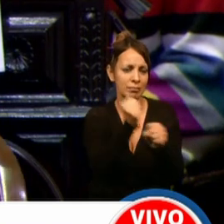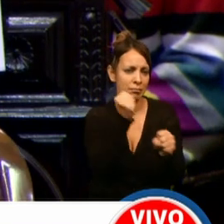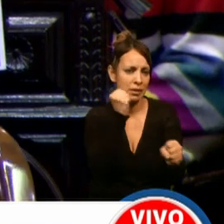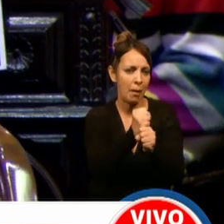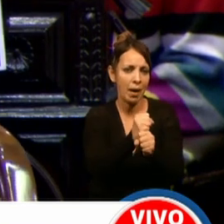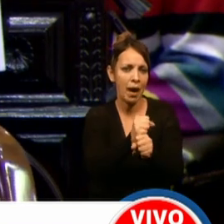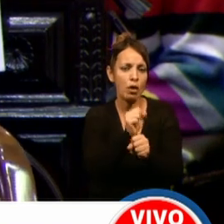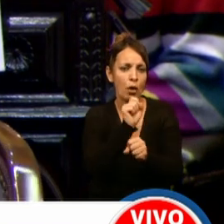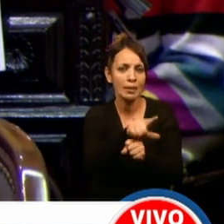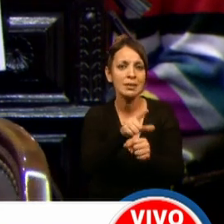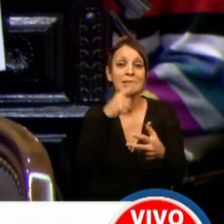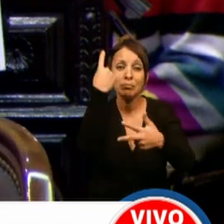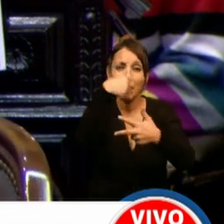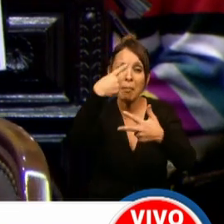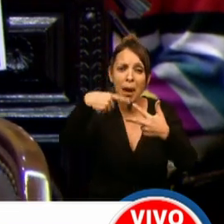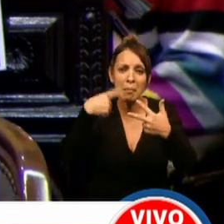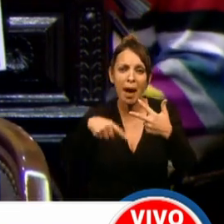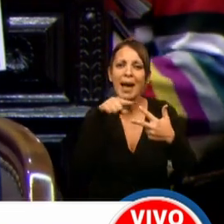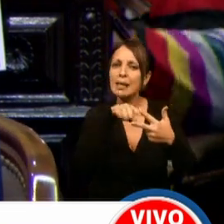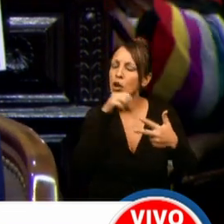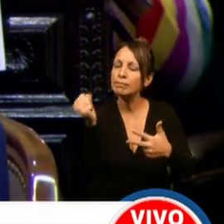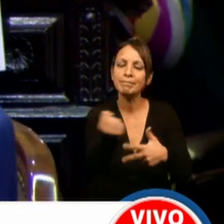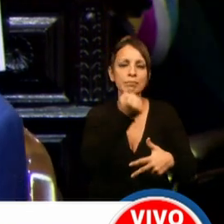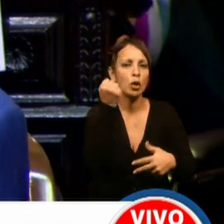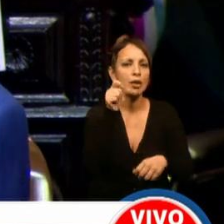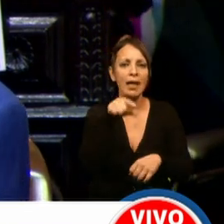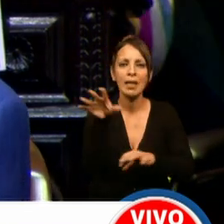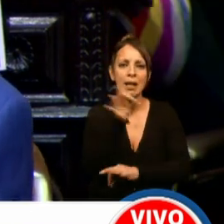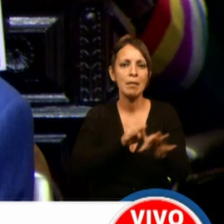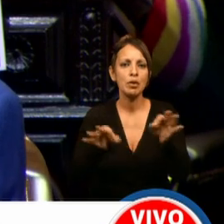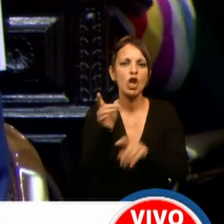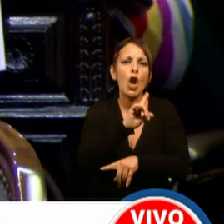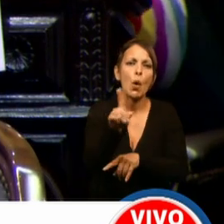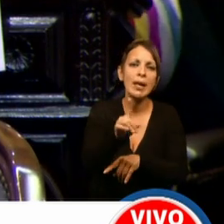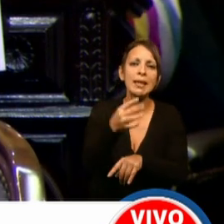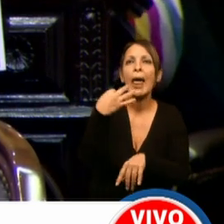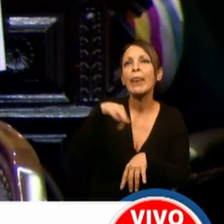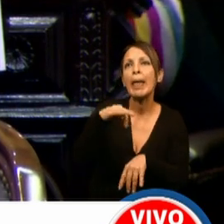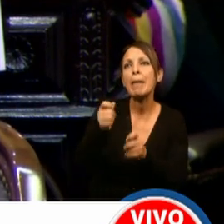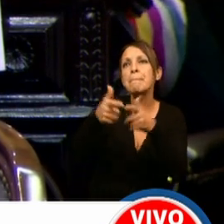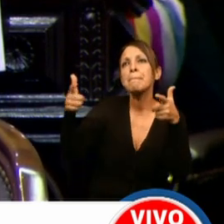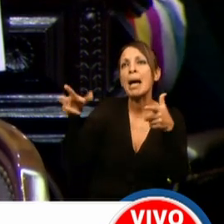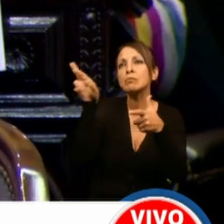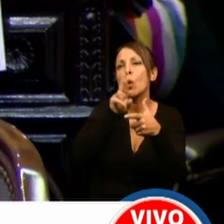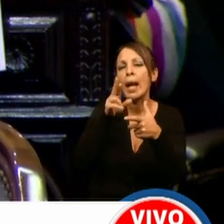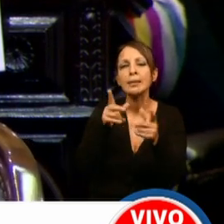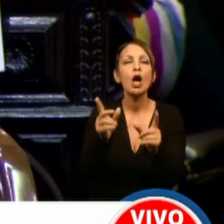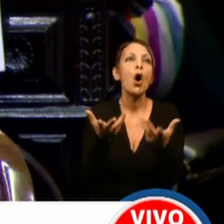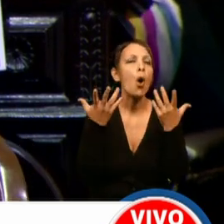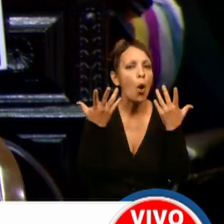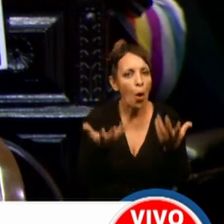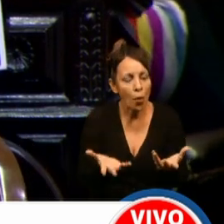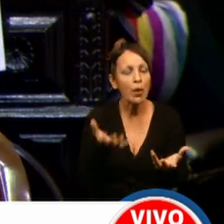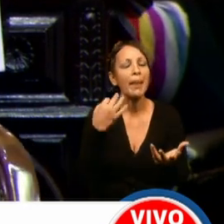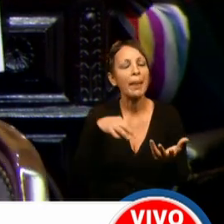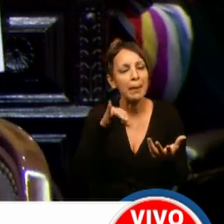parece que ahí está la clave de este proyecto que no se trata tanto de que haya más mujeres que por supuesto tiene que haber